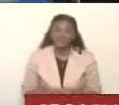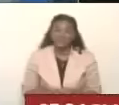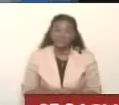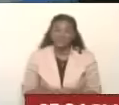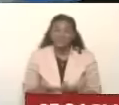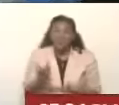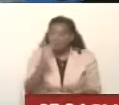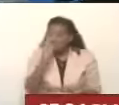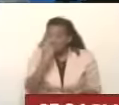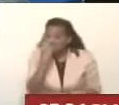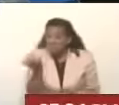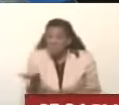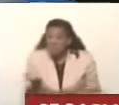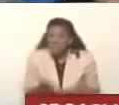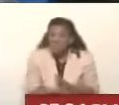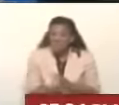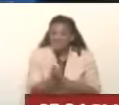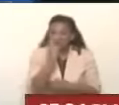Vamos a verla.